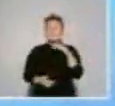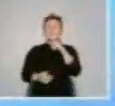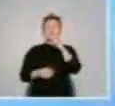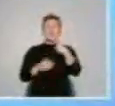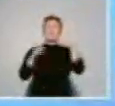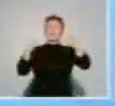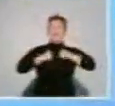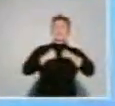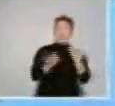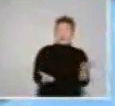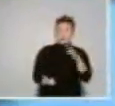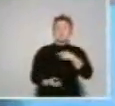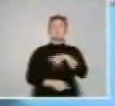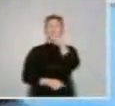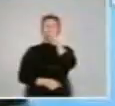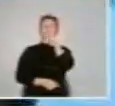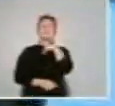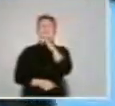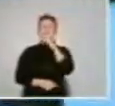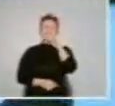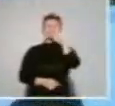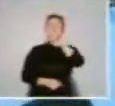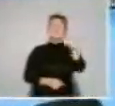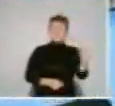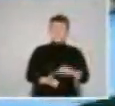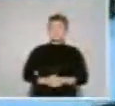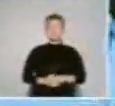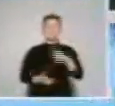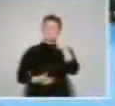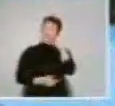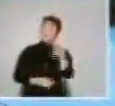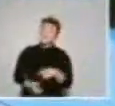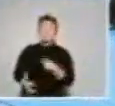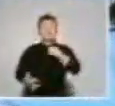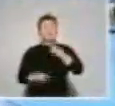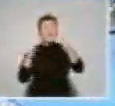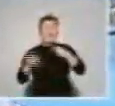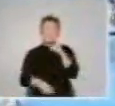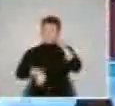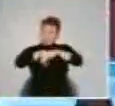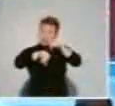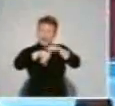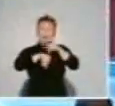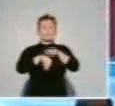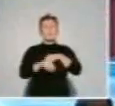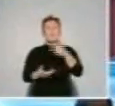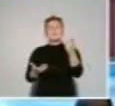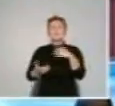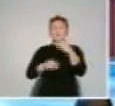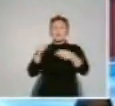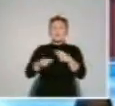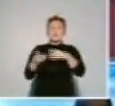encima hablo inglés, yes. Y ya ves, ahora miro las horas en el